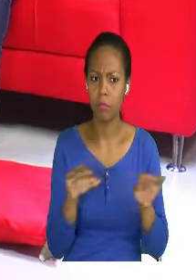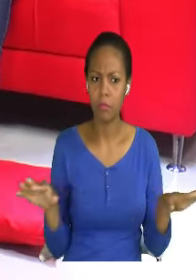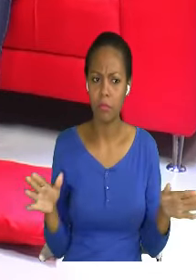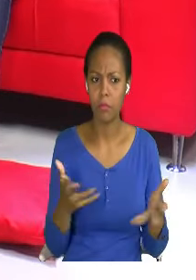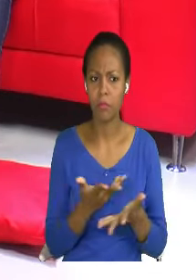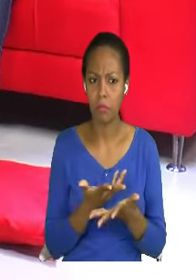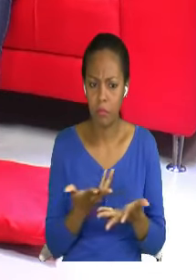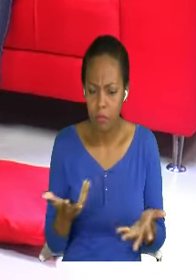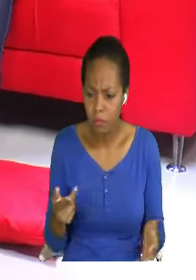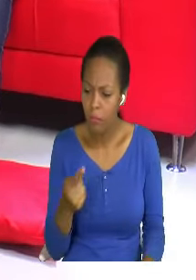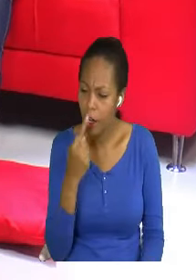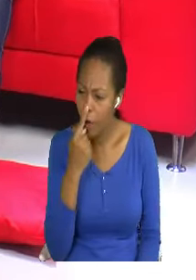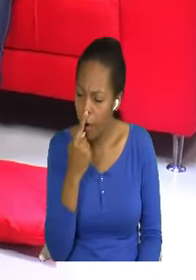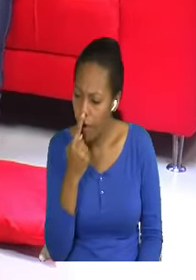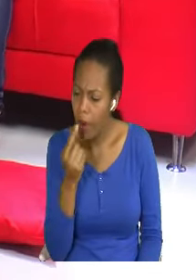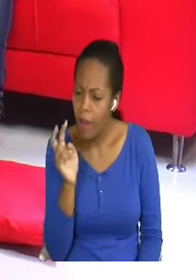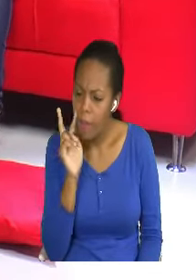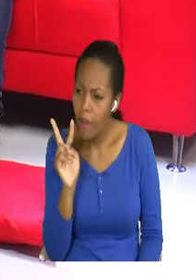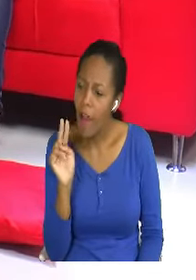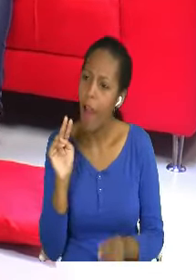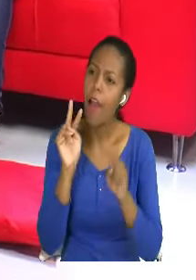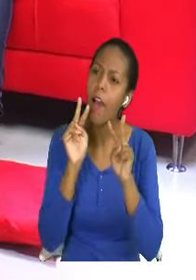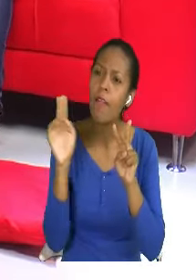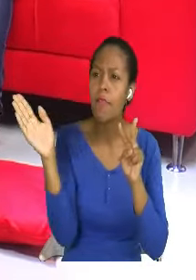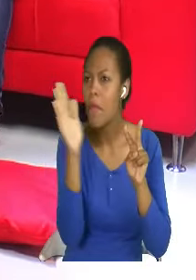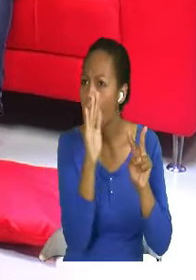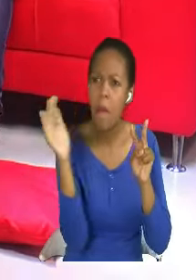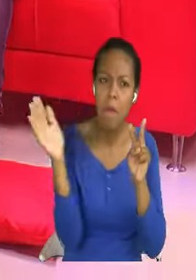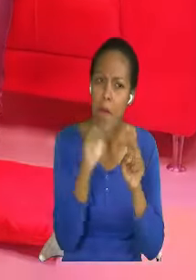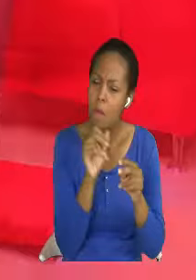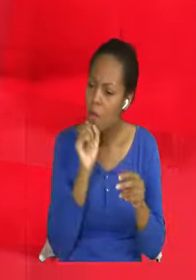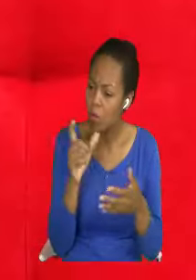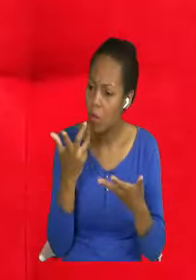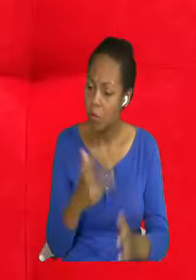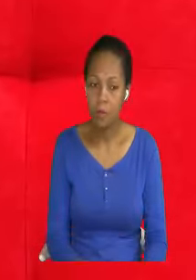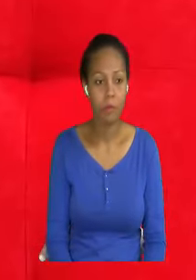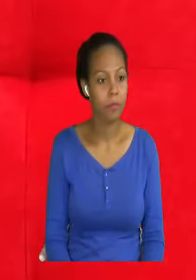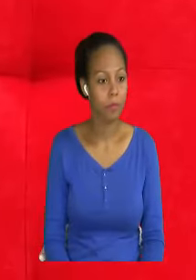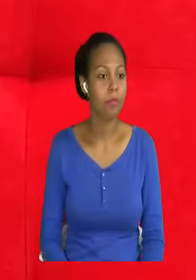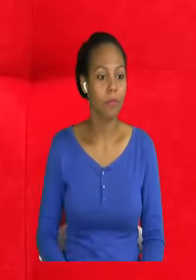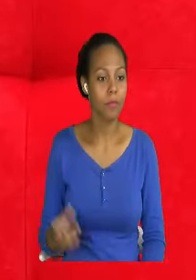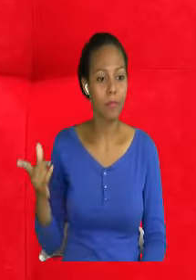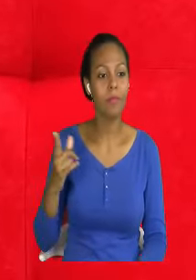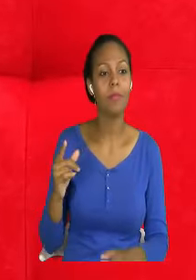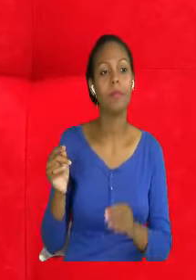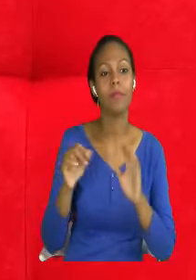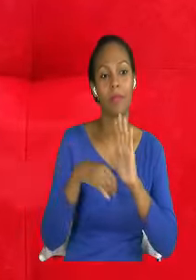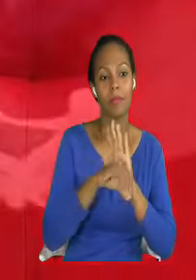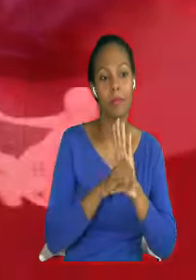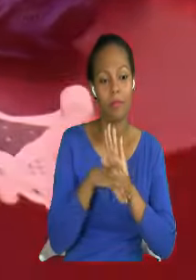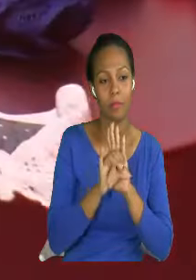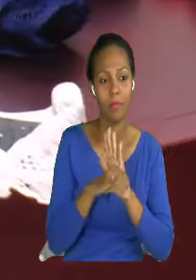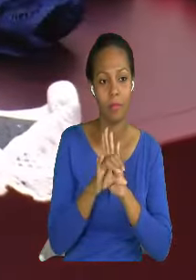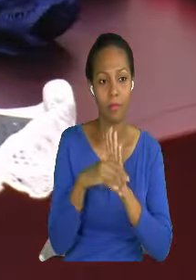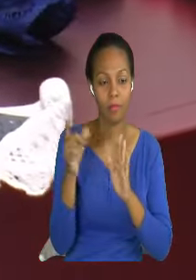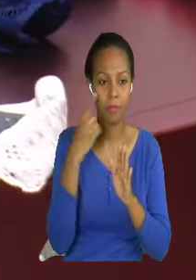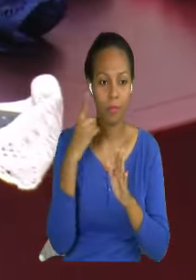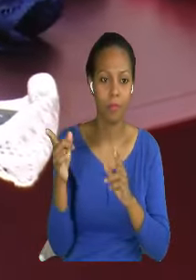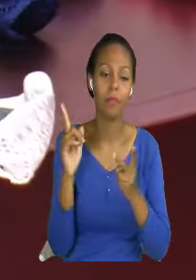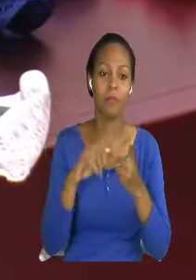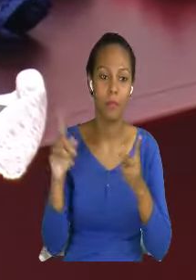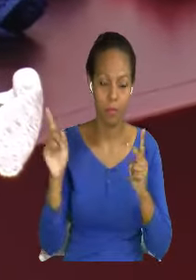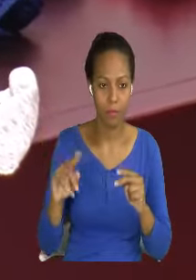todos los productos que tú nos ofreces de lencería? Bueno, nuestro Instagram es La Petit Coquette y nuestro Fine Page es La Petit Coquette